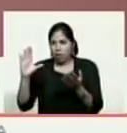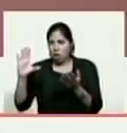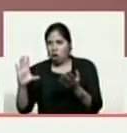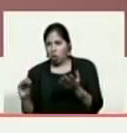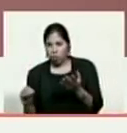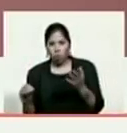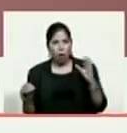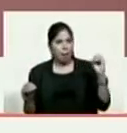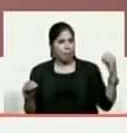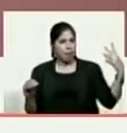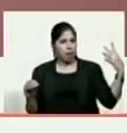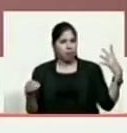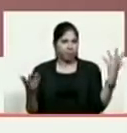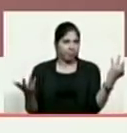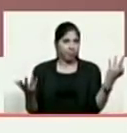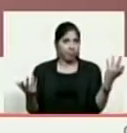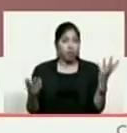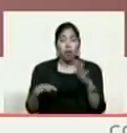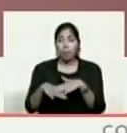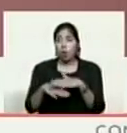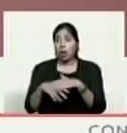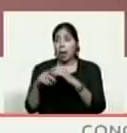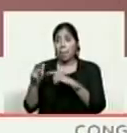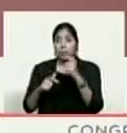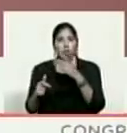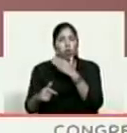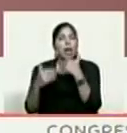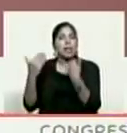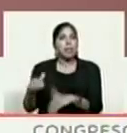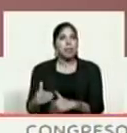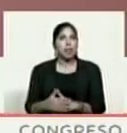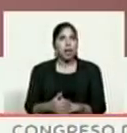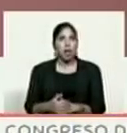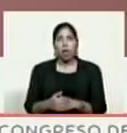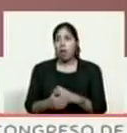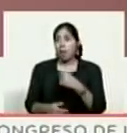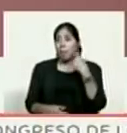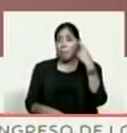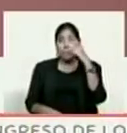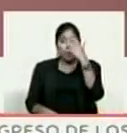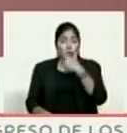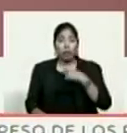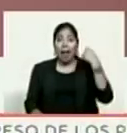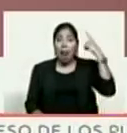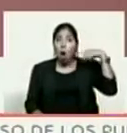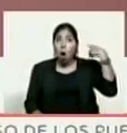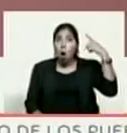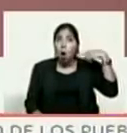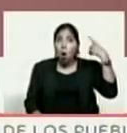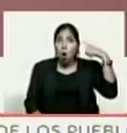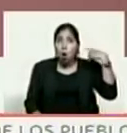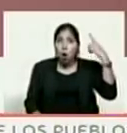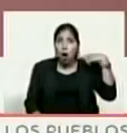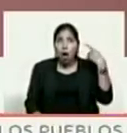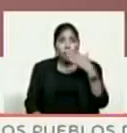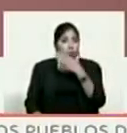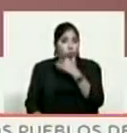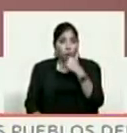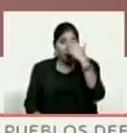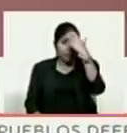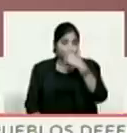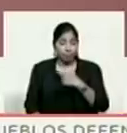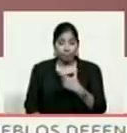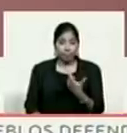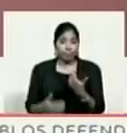porque los psicópatas no tienen límites. Un psicópata no tiene límites. Se acaba de demostrar. No pensaron.